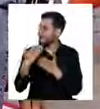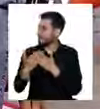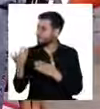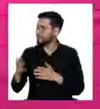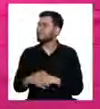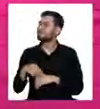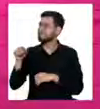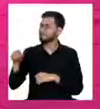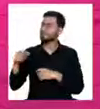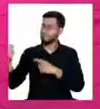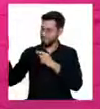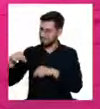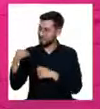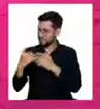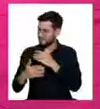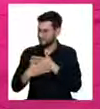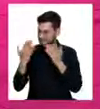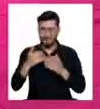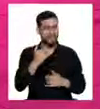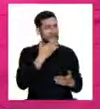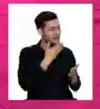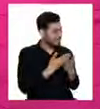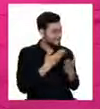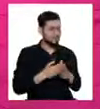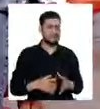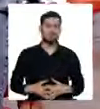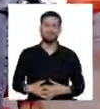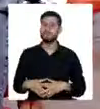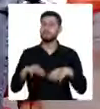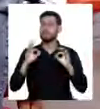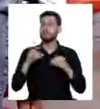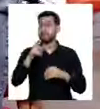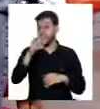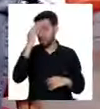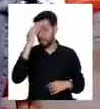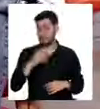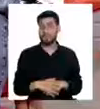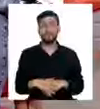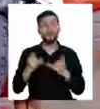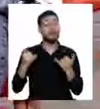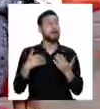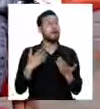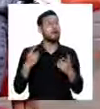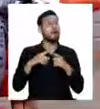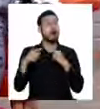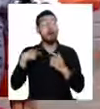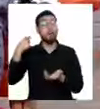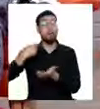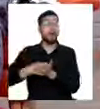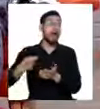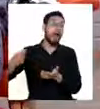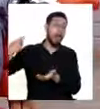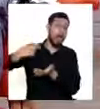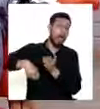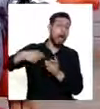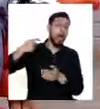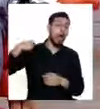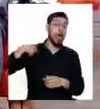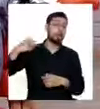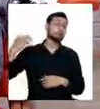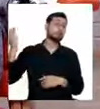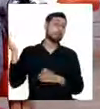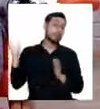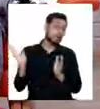gracias por estar con nosotros esta mañana. A ustedes, gracias, muchísimas gracias. Así que ya saben, evitemos alguna multa, evitemos